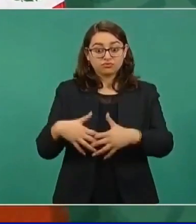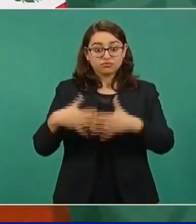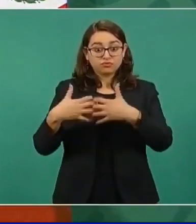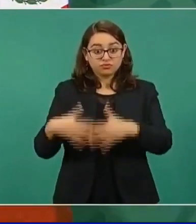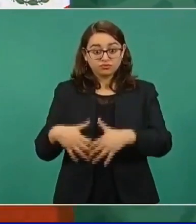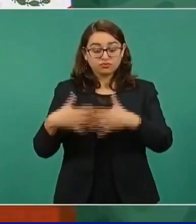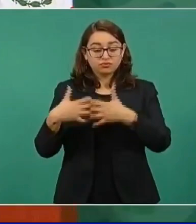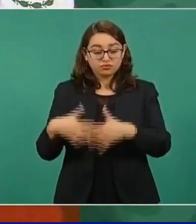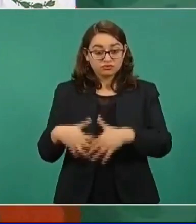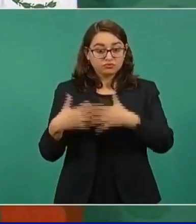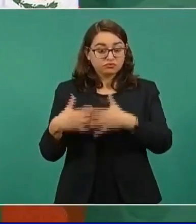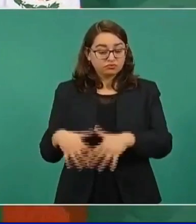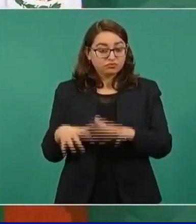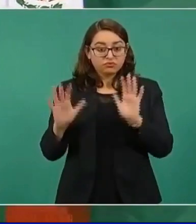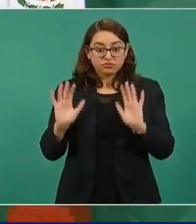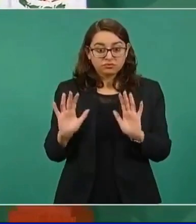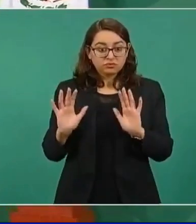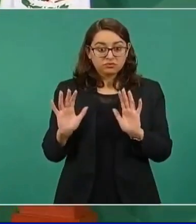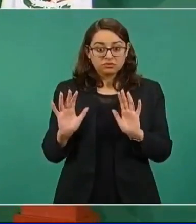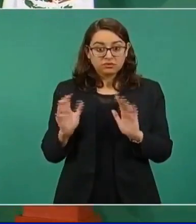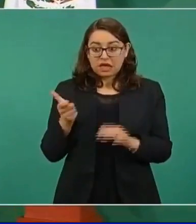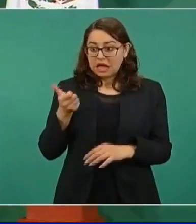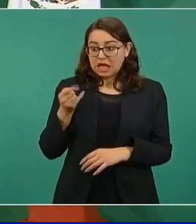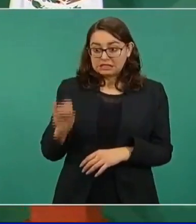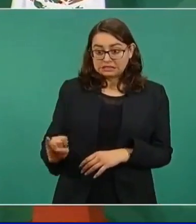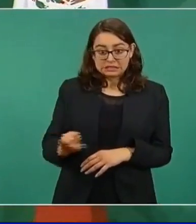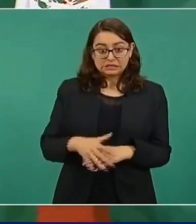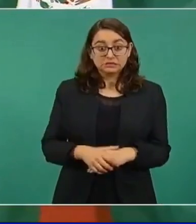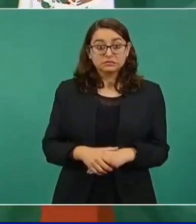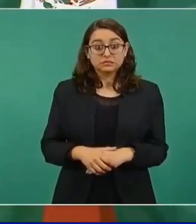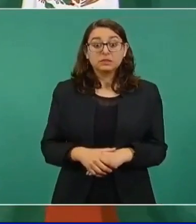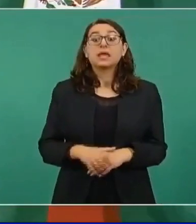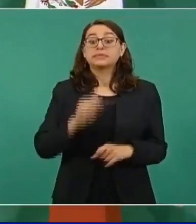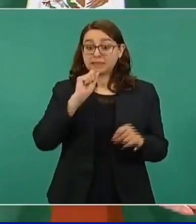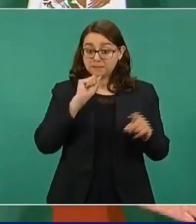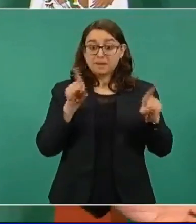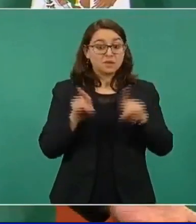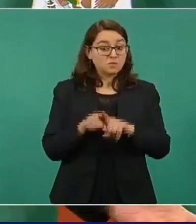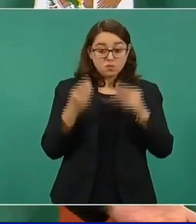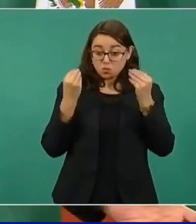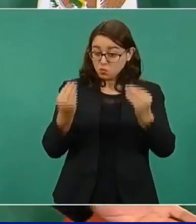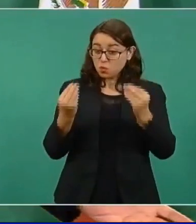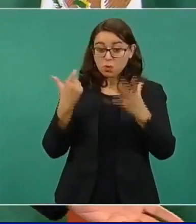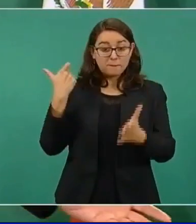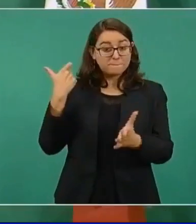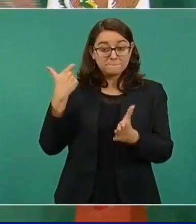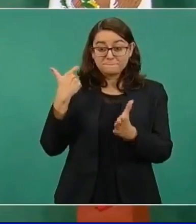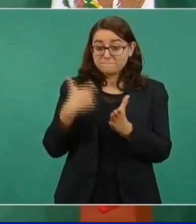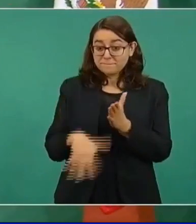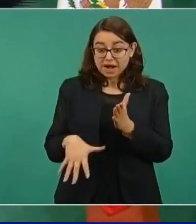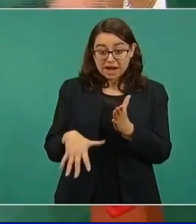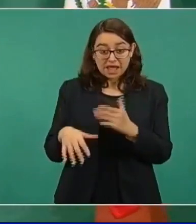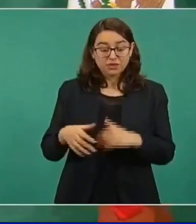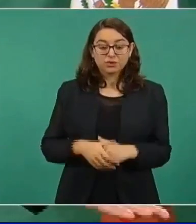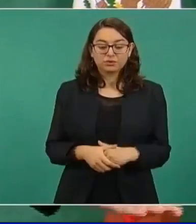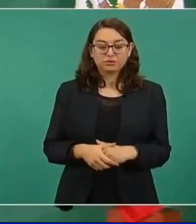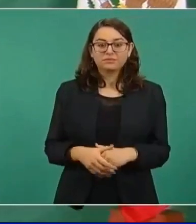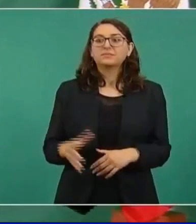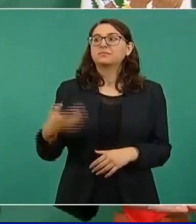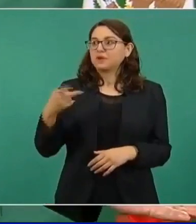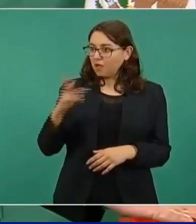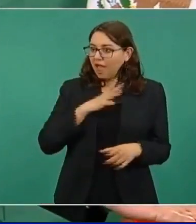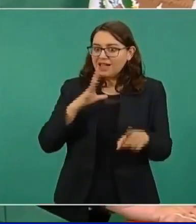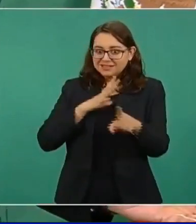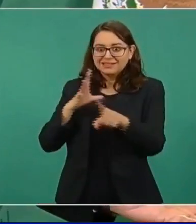Ese es el proceso. Y es barata. Y es lo más barato que hay. Pero además tenemos la